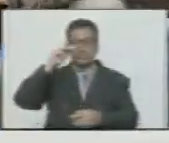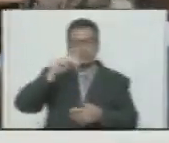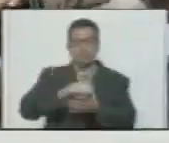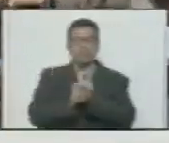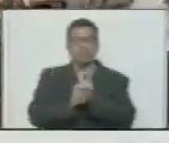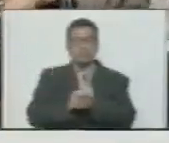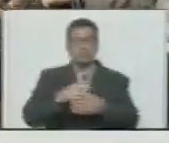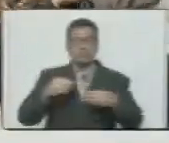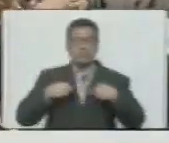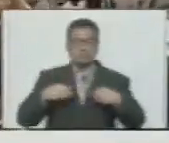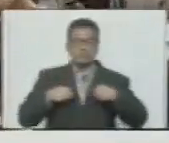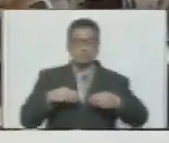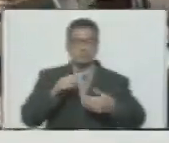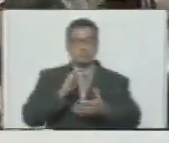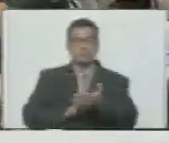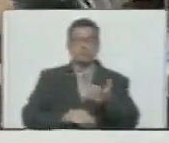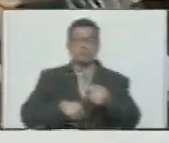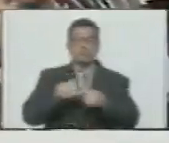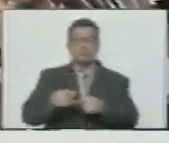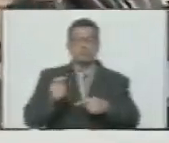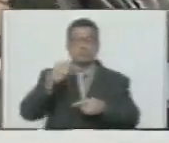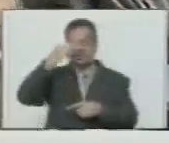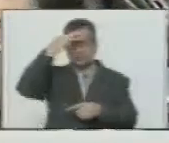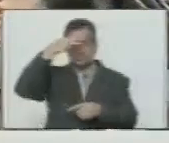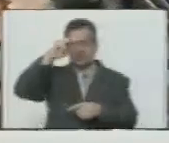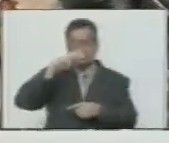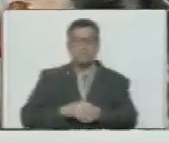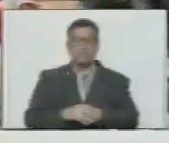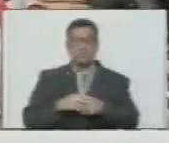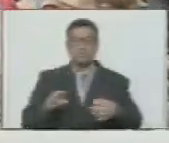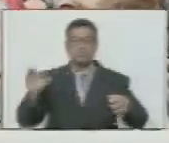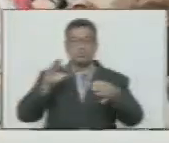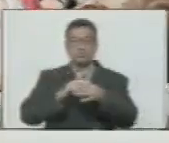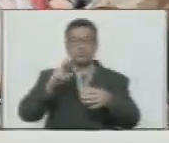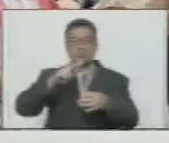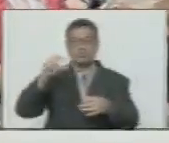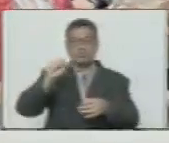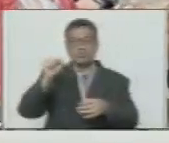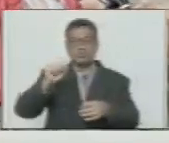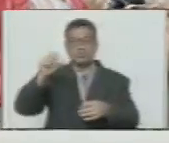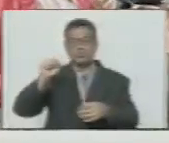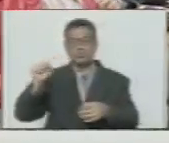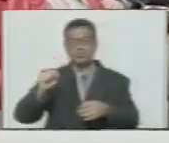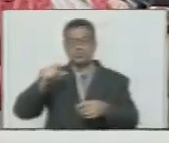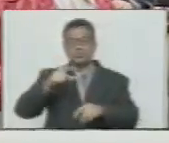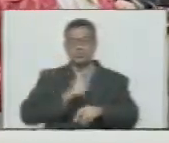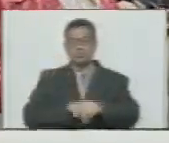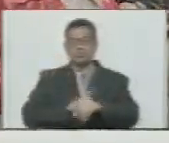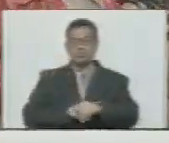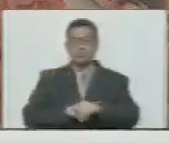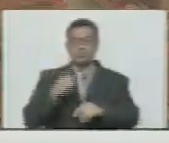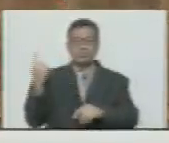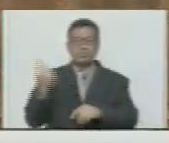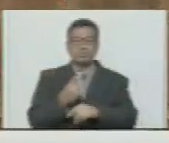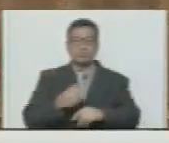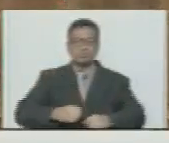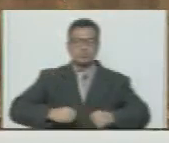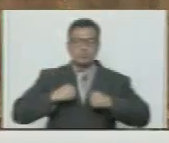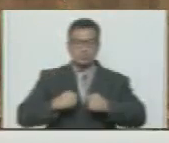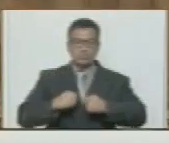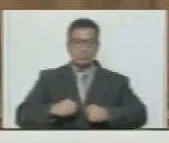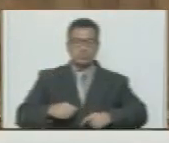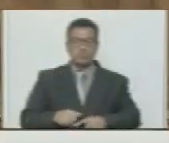que vivió un exilio en México, en la Unión Soviética, pero que en estos tiempos venía